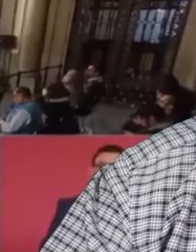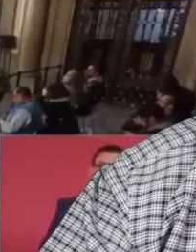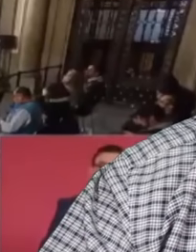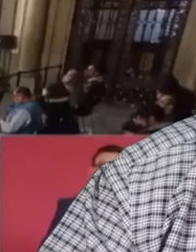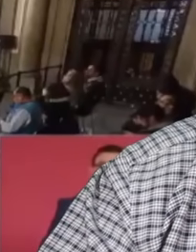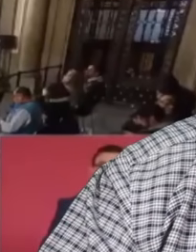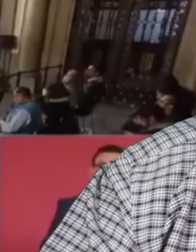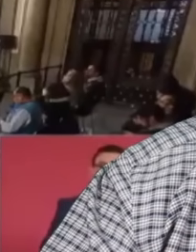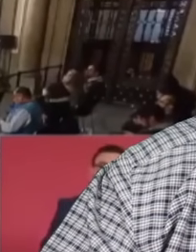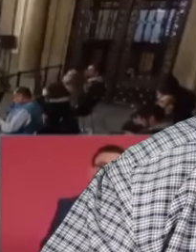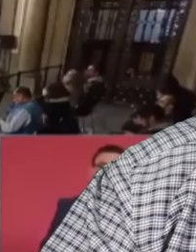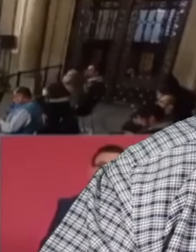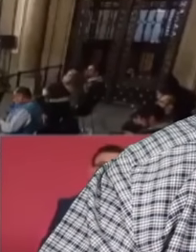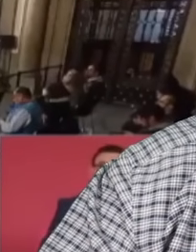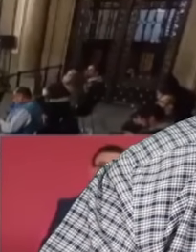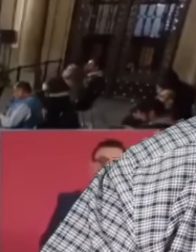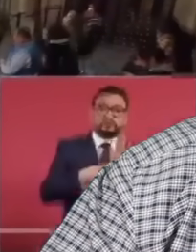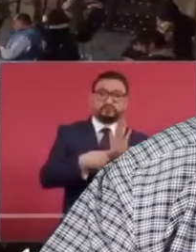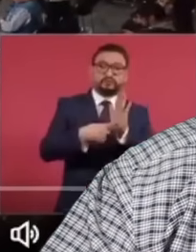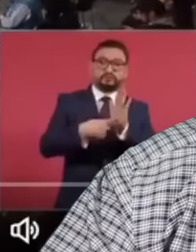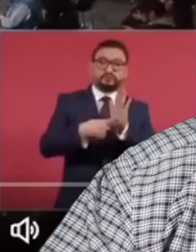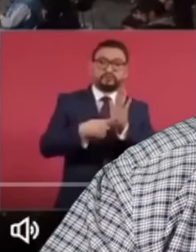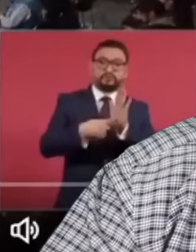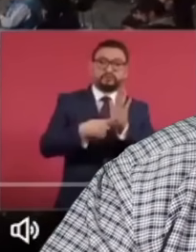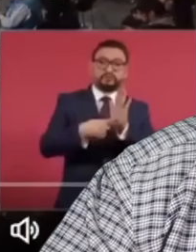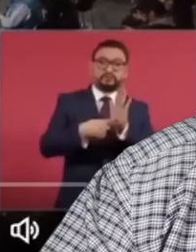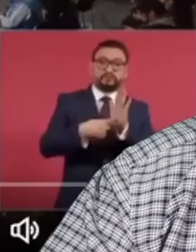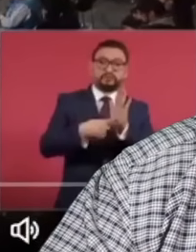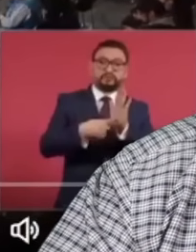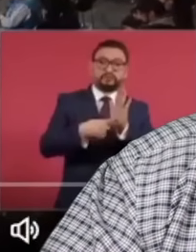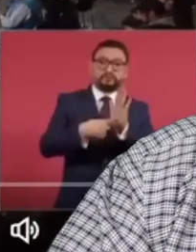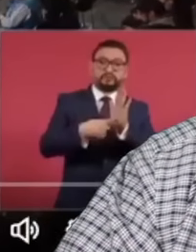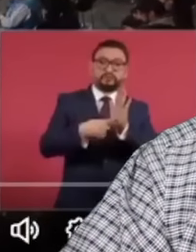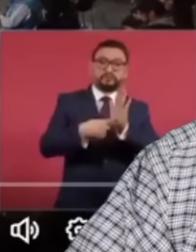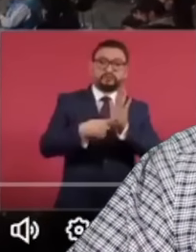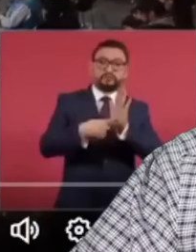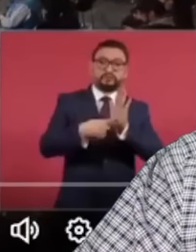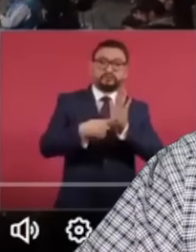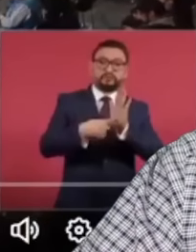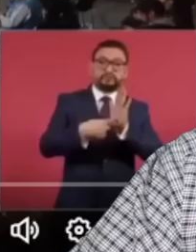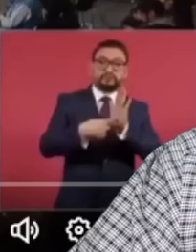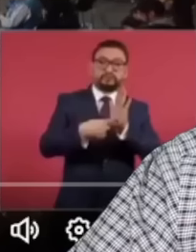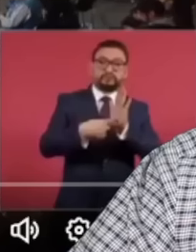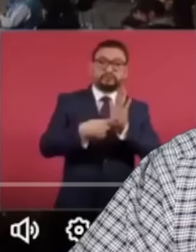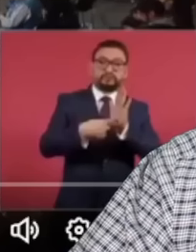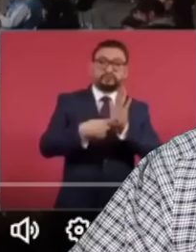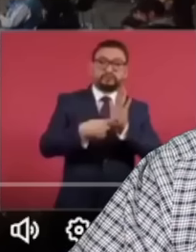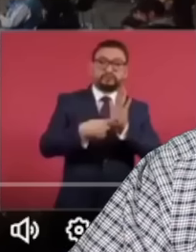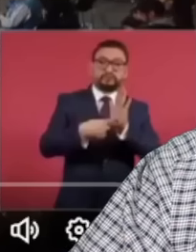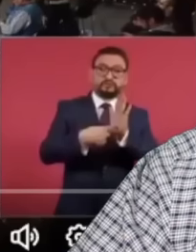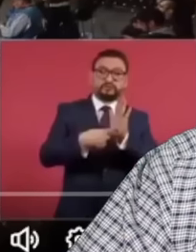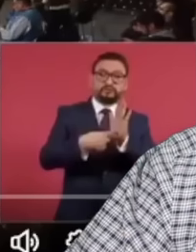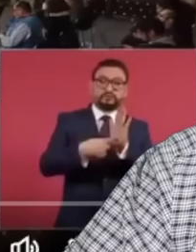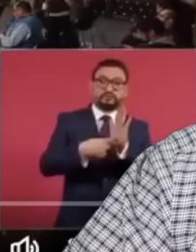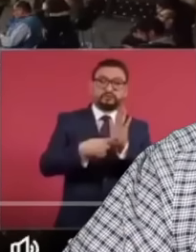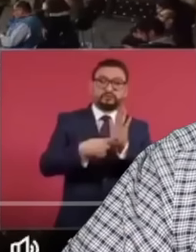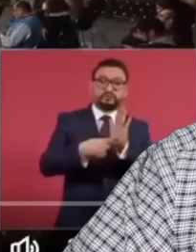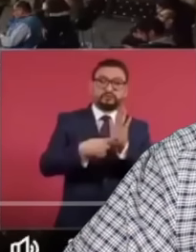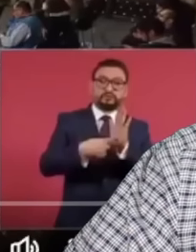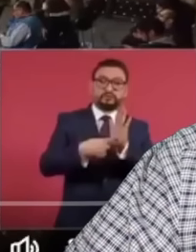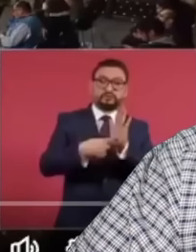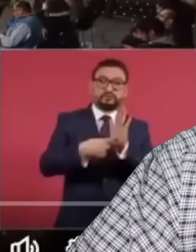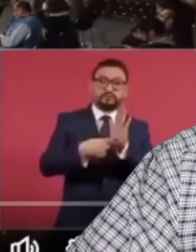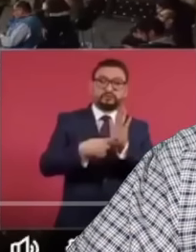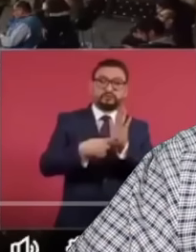D a la historia esta que se inventó Tim Golden sobre el narcopresidente el día de